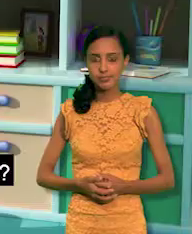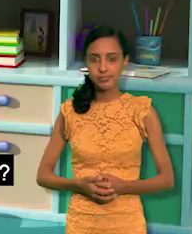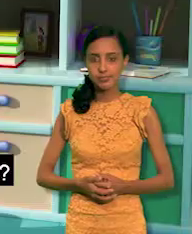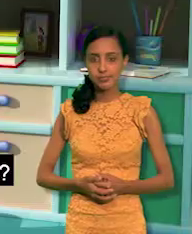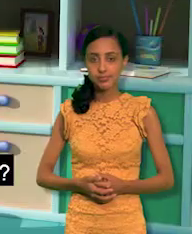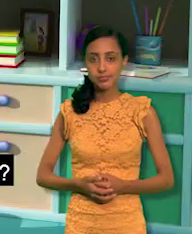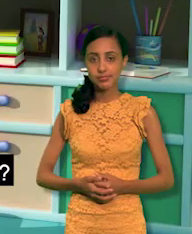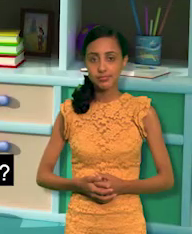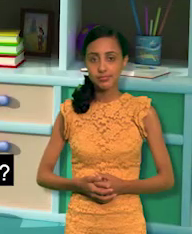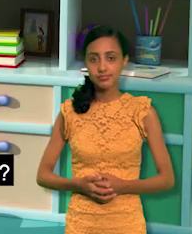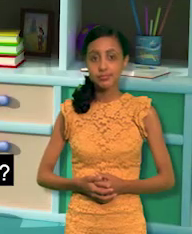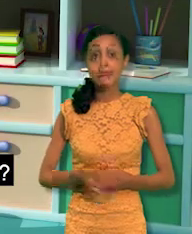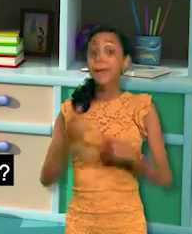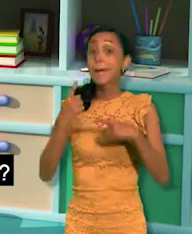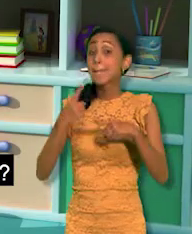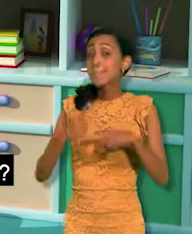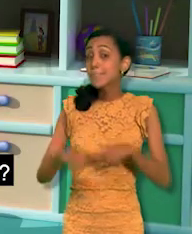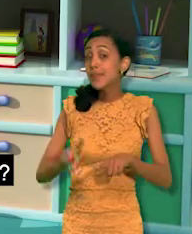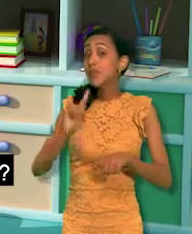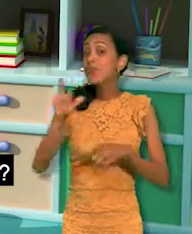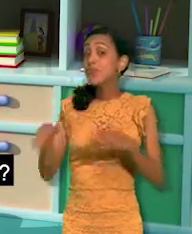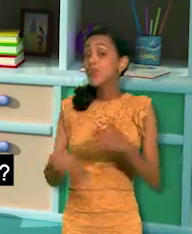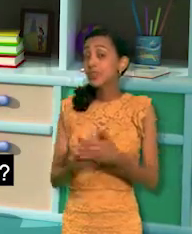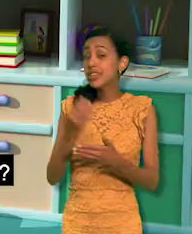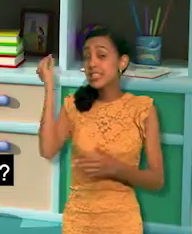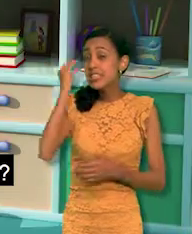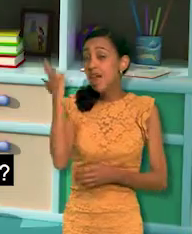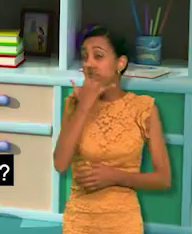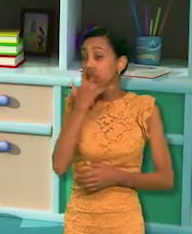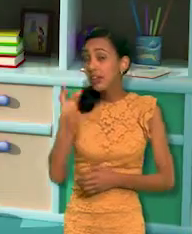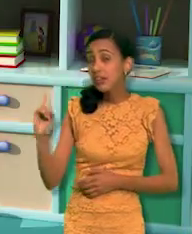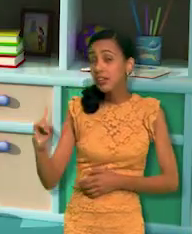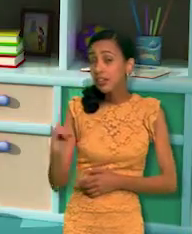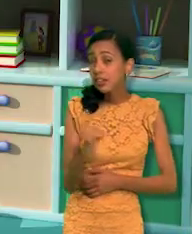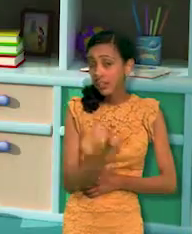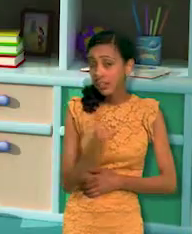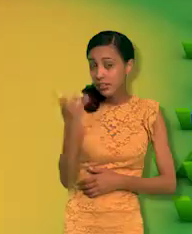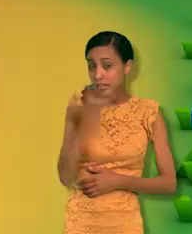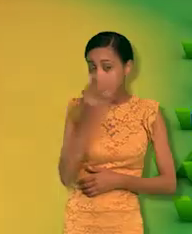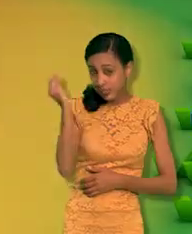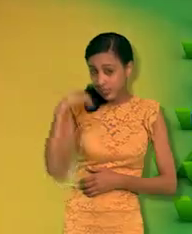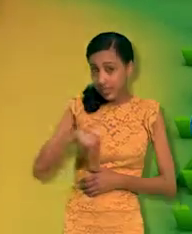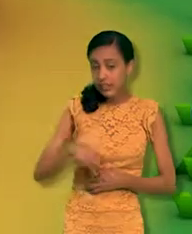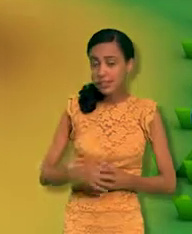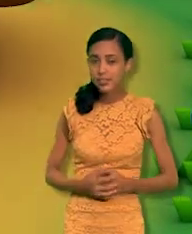Sin embargo, un buen día. ¿Sabes quién llegó? ¡Ajá!